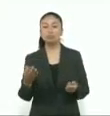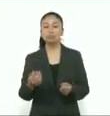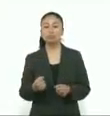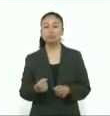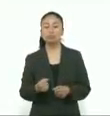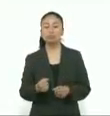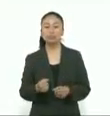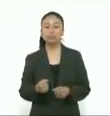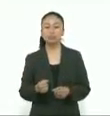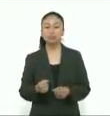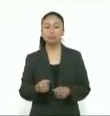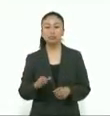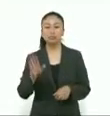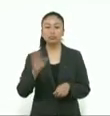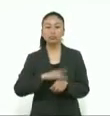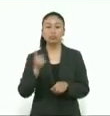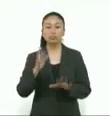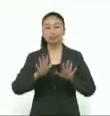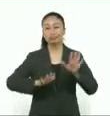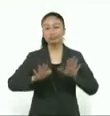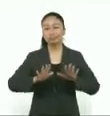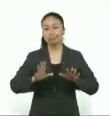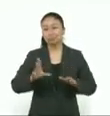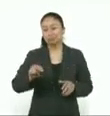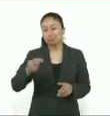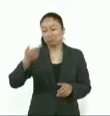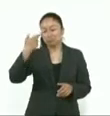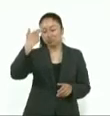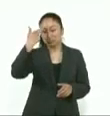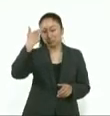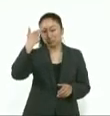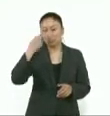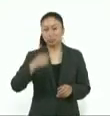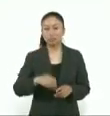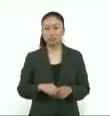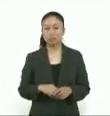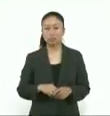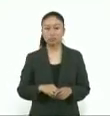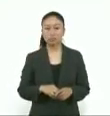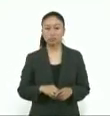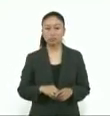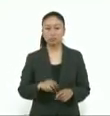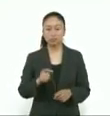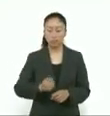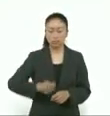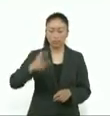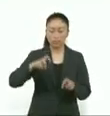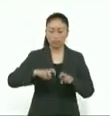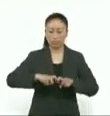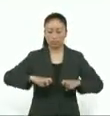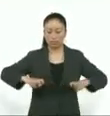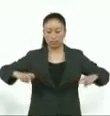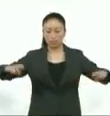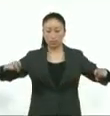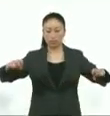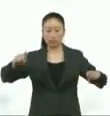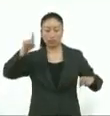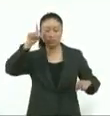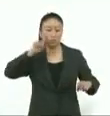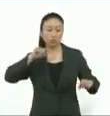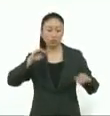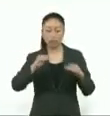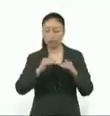luego no se recuerda, ¿quién hizo el primer gabinete paritario en la historia de